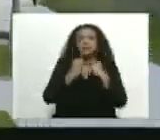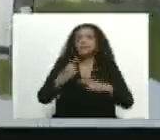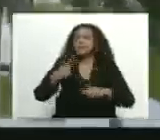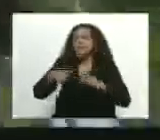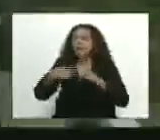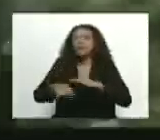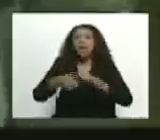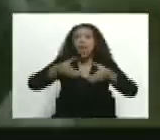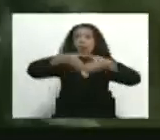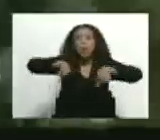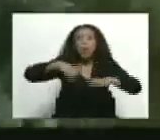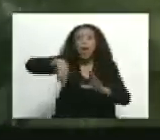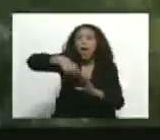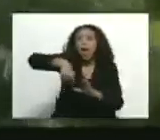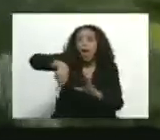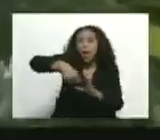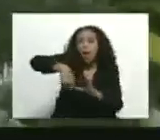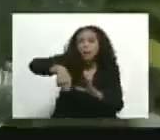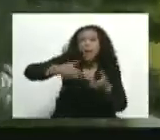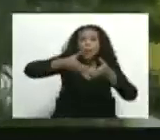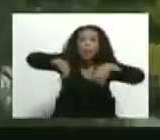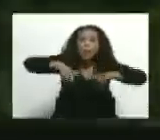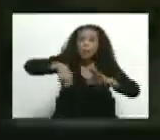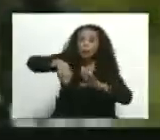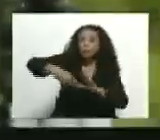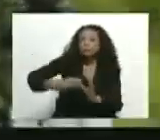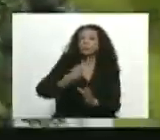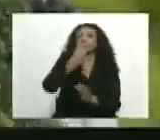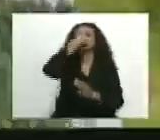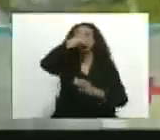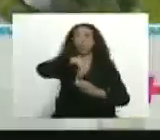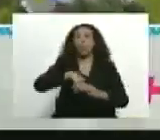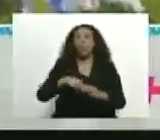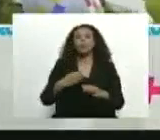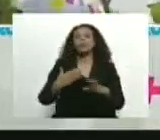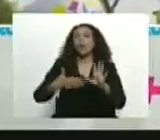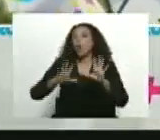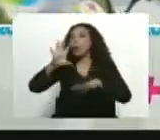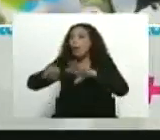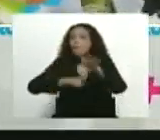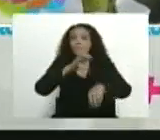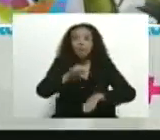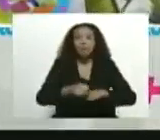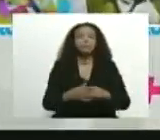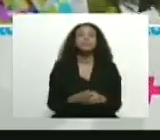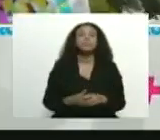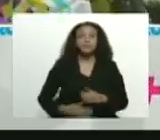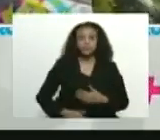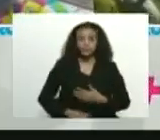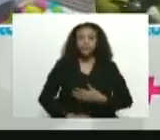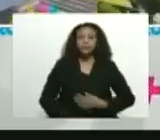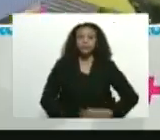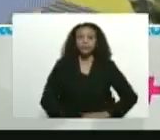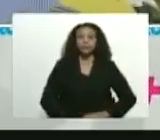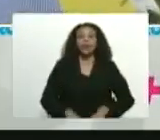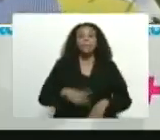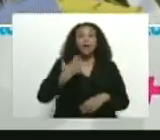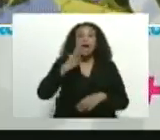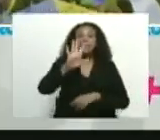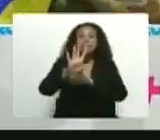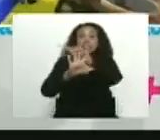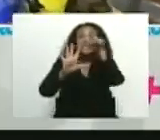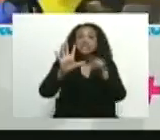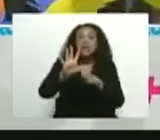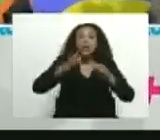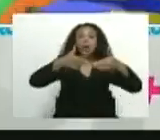Los huevos chimbo, me comí un huevo chimbo exquisito en el regreso comprado allá. Va a tener 5